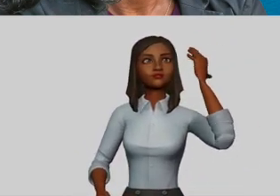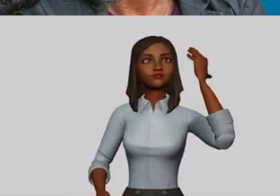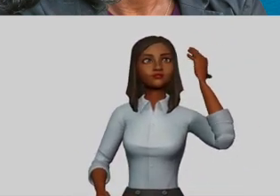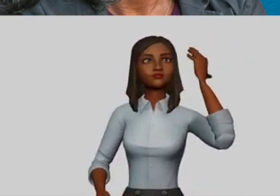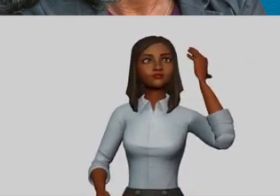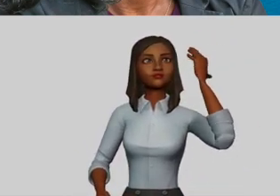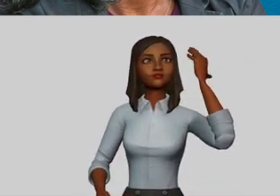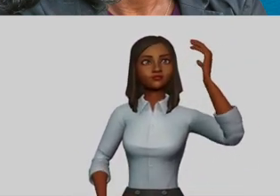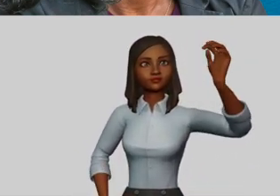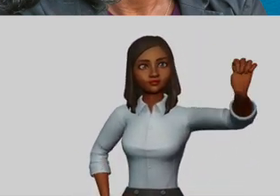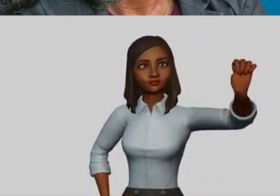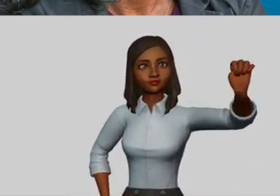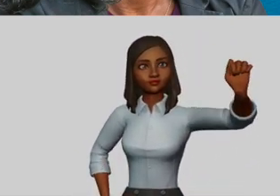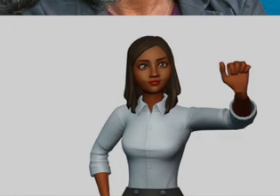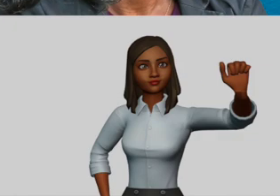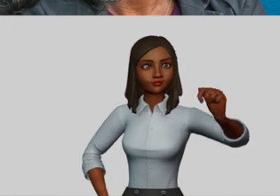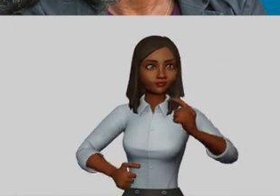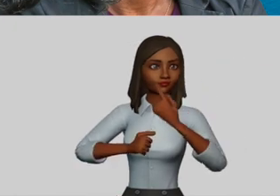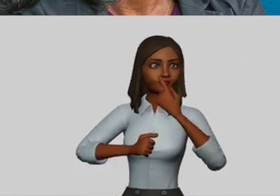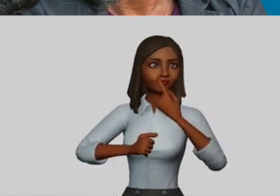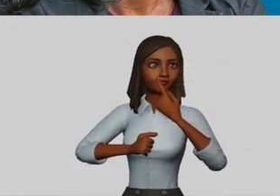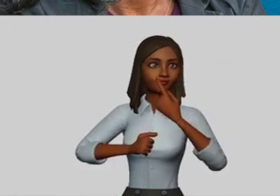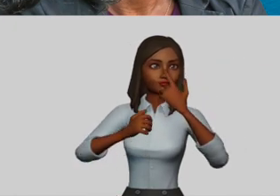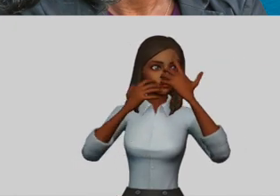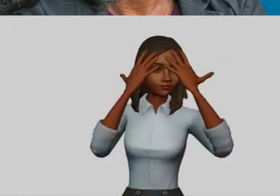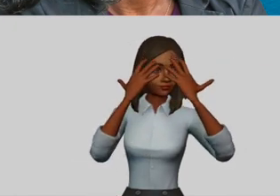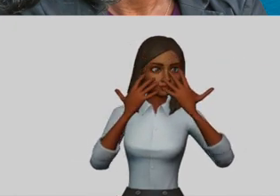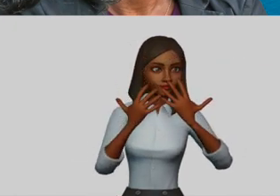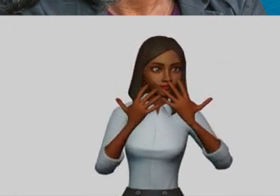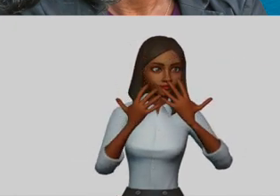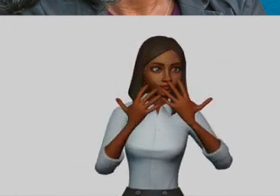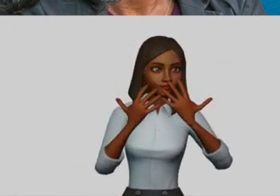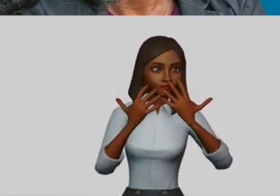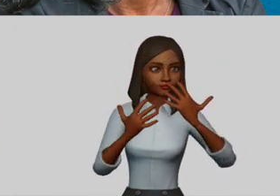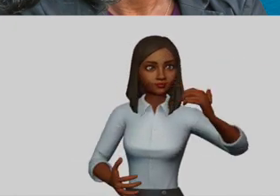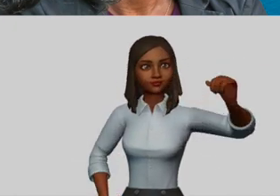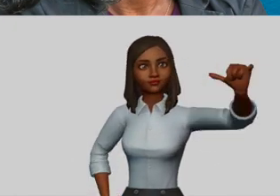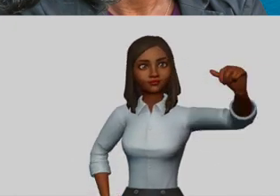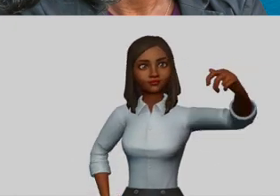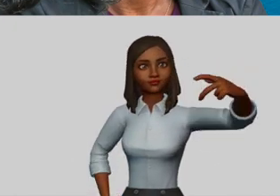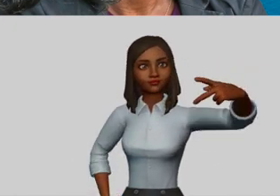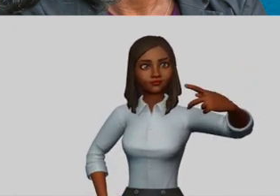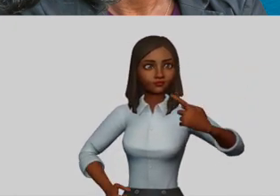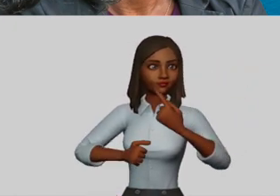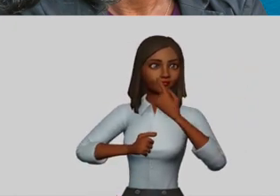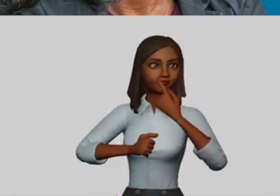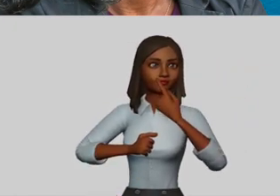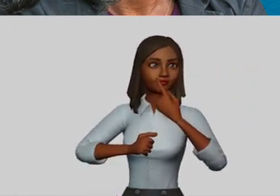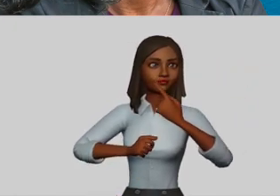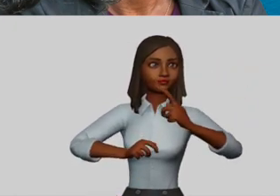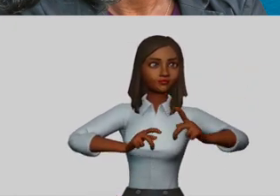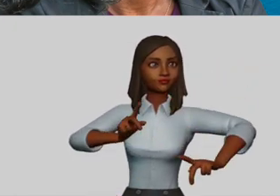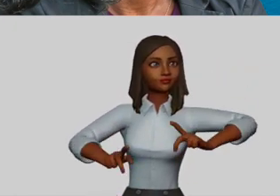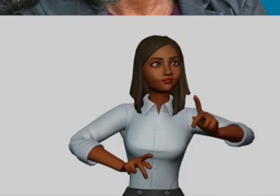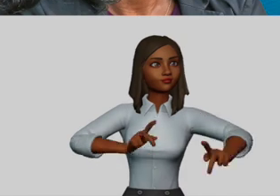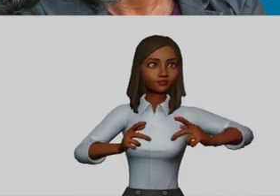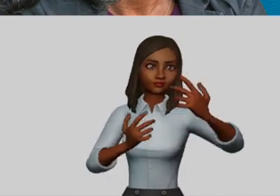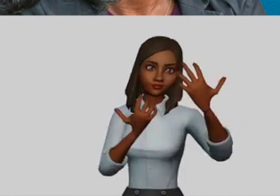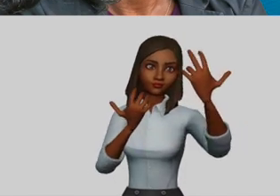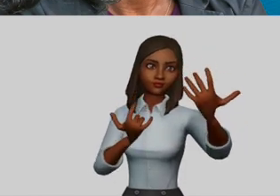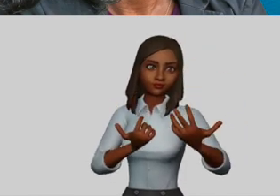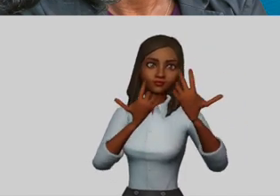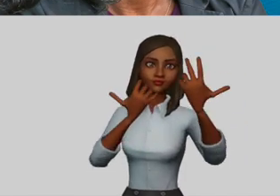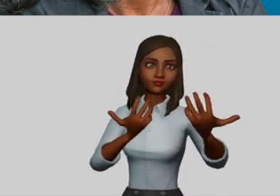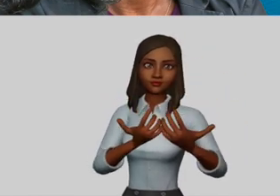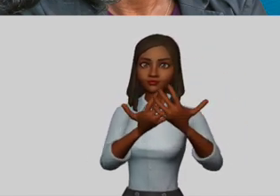de ti. Yo, sí, nosotros, bueno, yo hice un curso con R de Enseña, que eso de María,